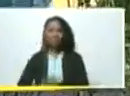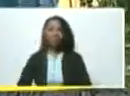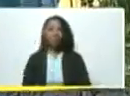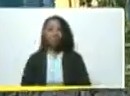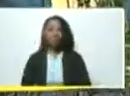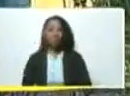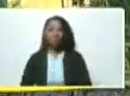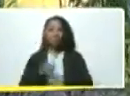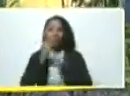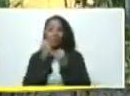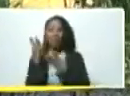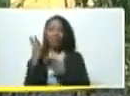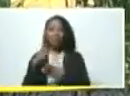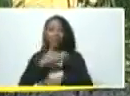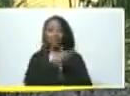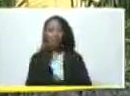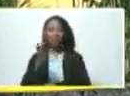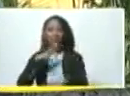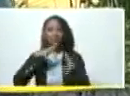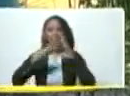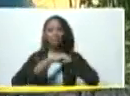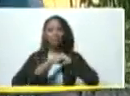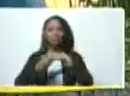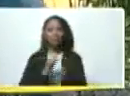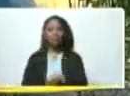Bueno, fíjate tú, los CLAP.